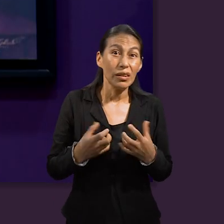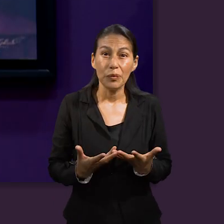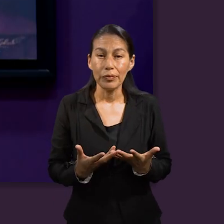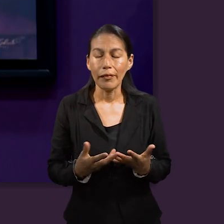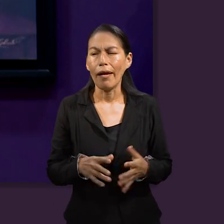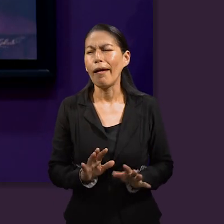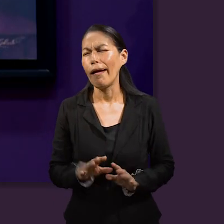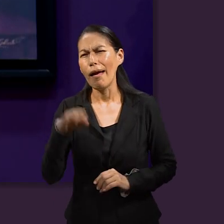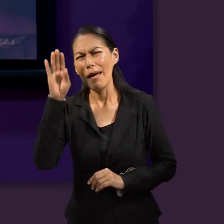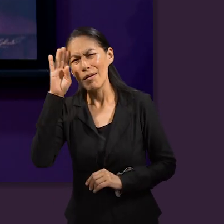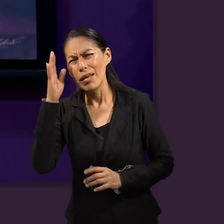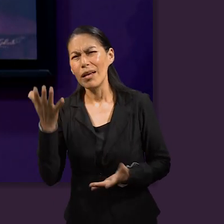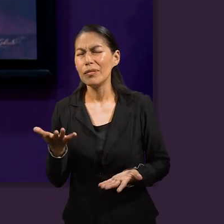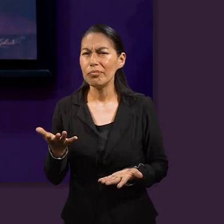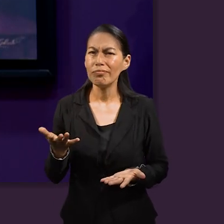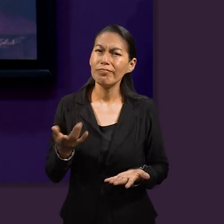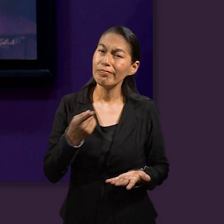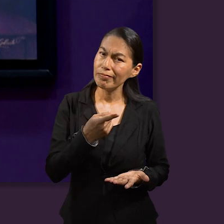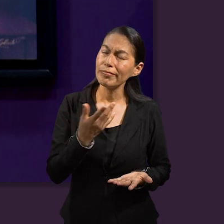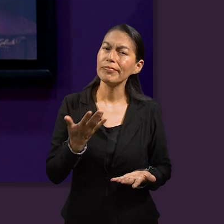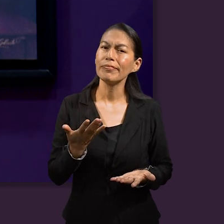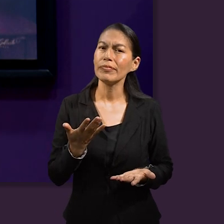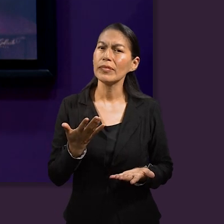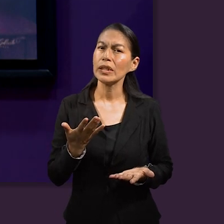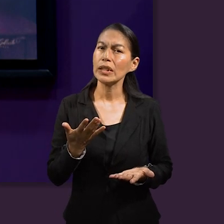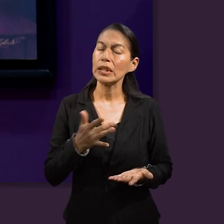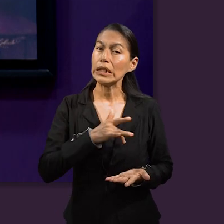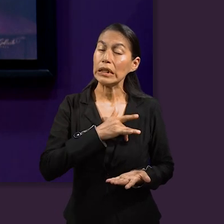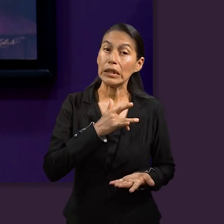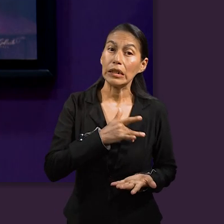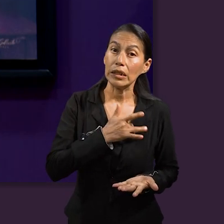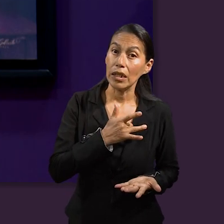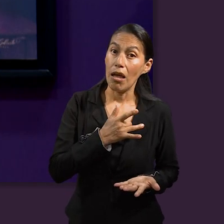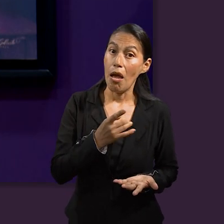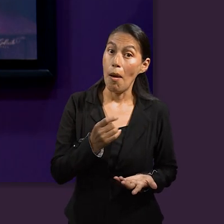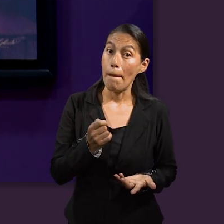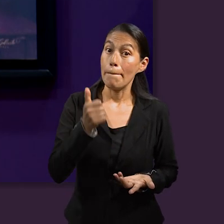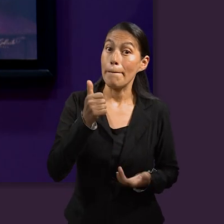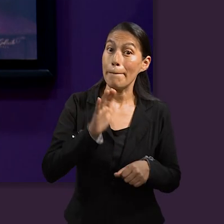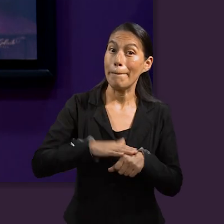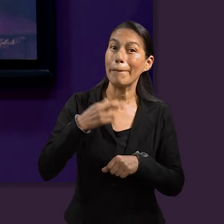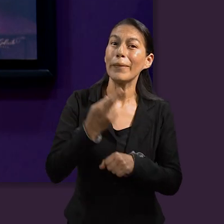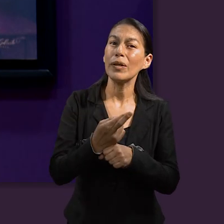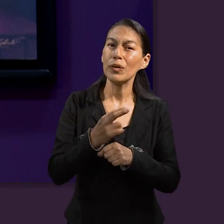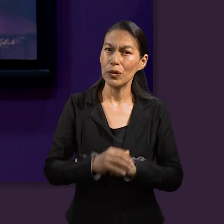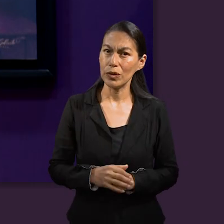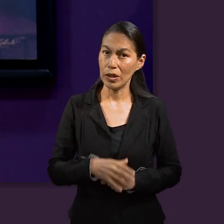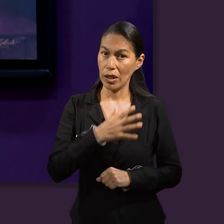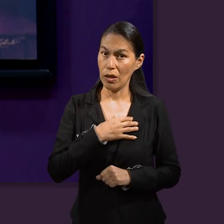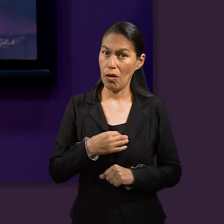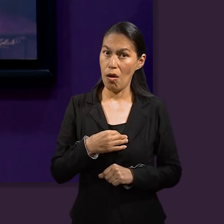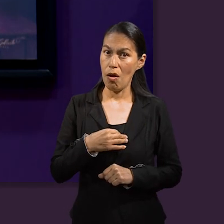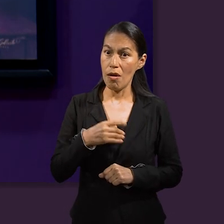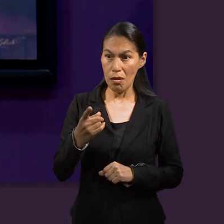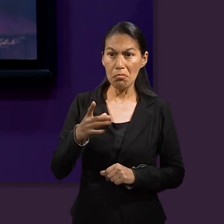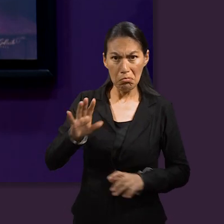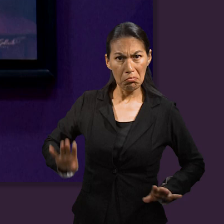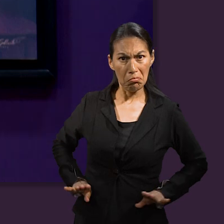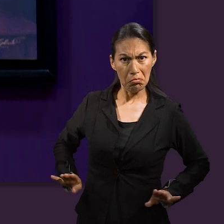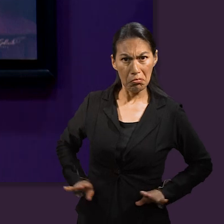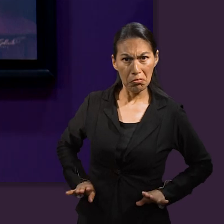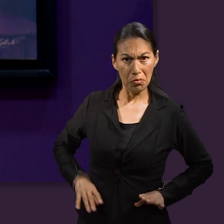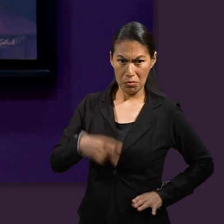tomado la el deseo de la primogenitura esa decisión